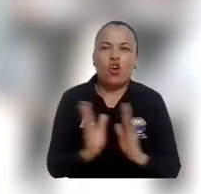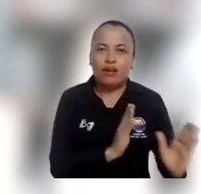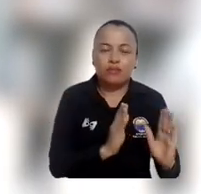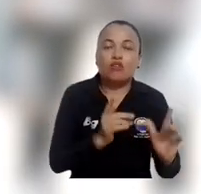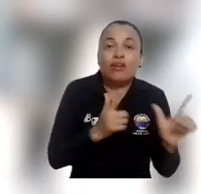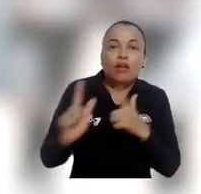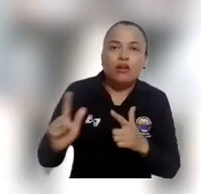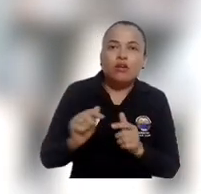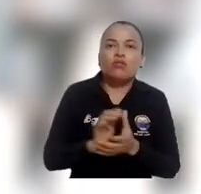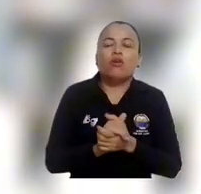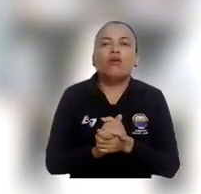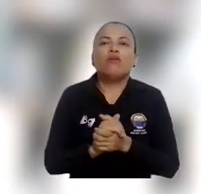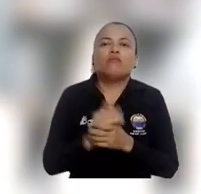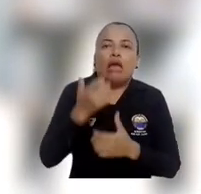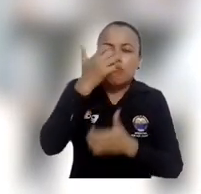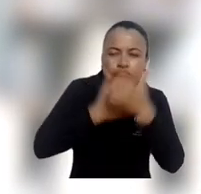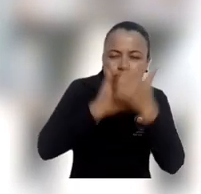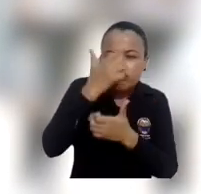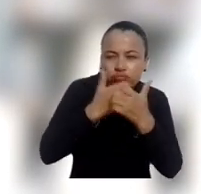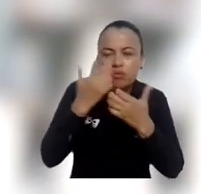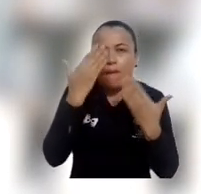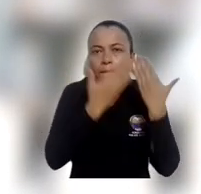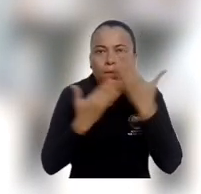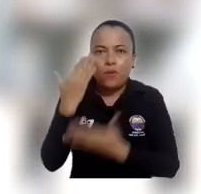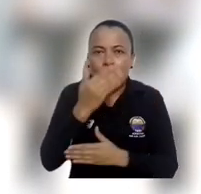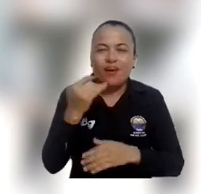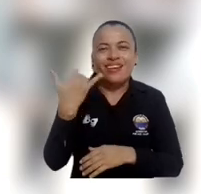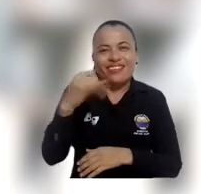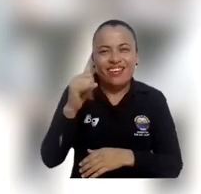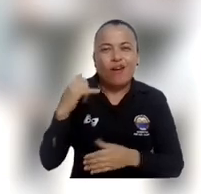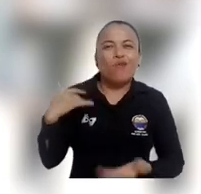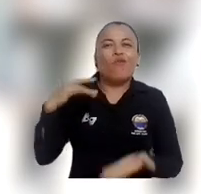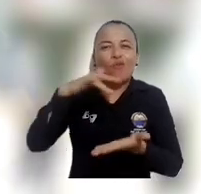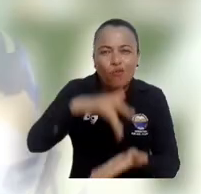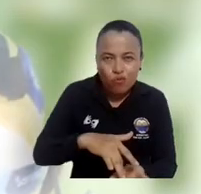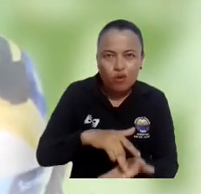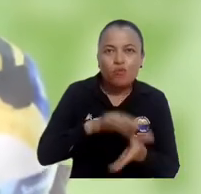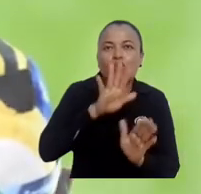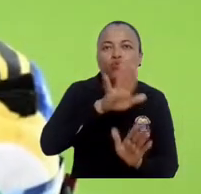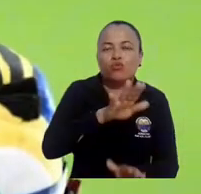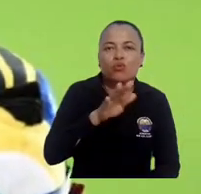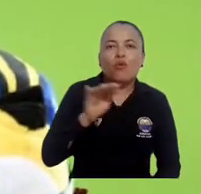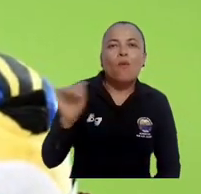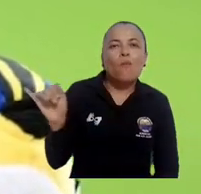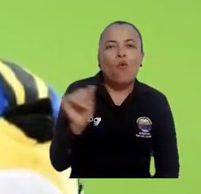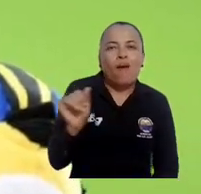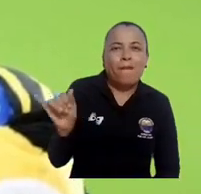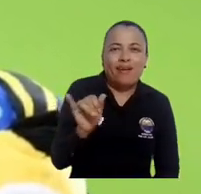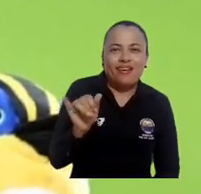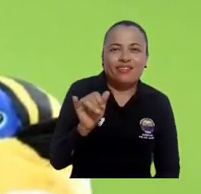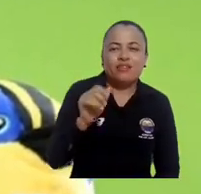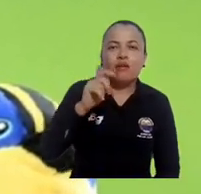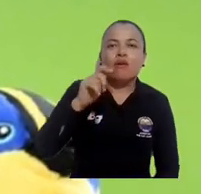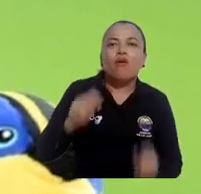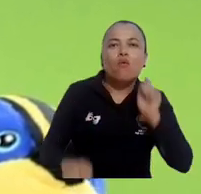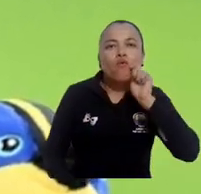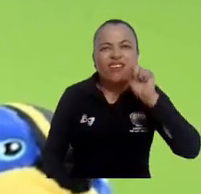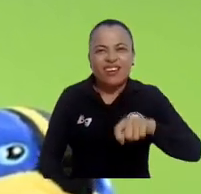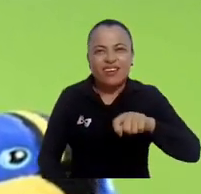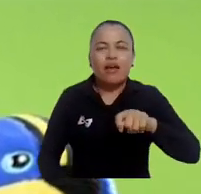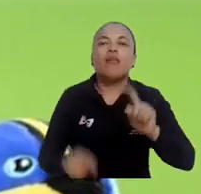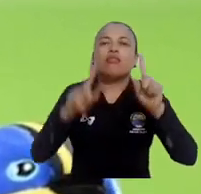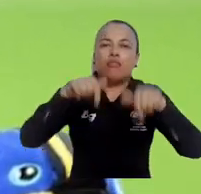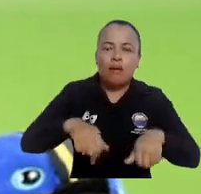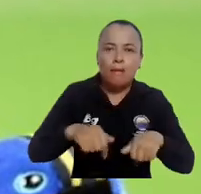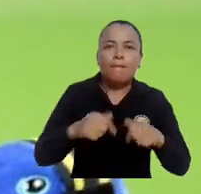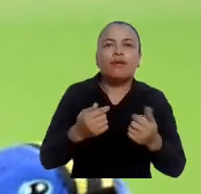estamos teniendo unas que otras evaluaciones, ya como han visto. Hemos ido a Budapest, a Hungría, y también fuimos